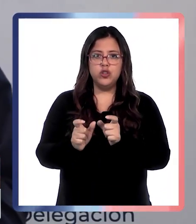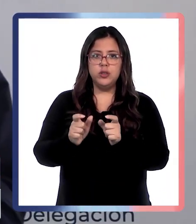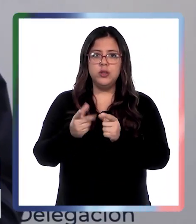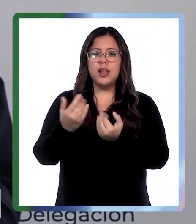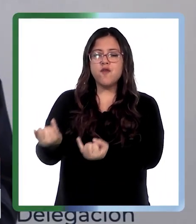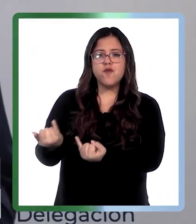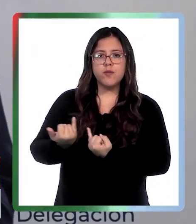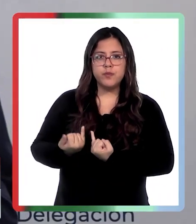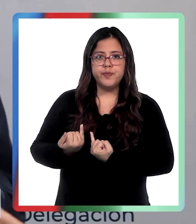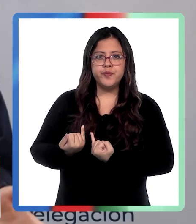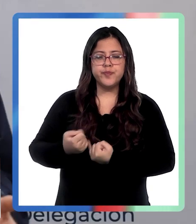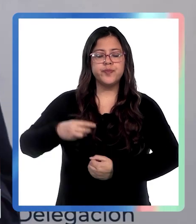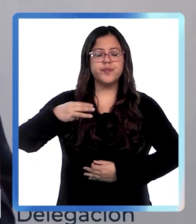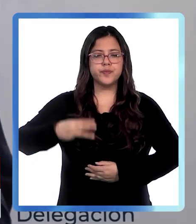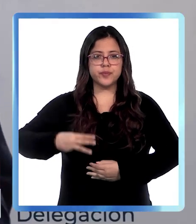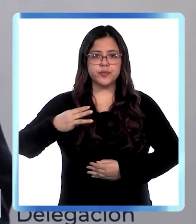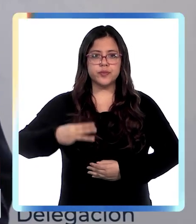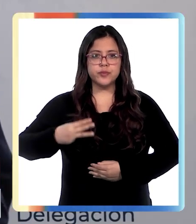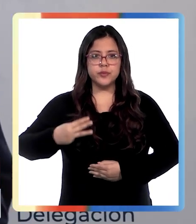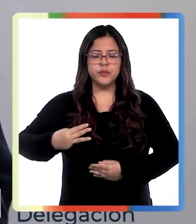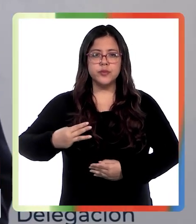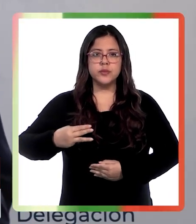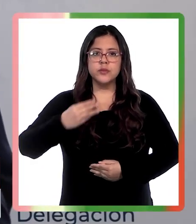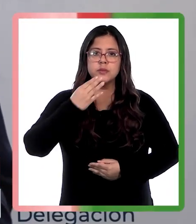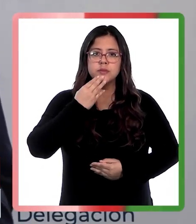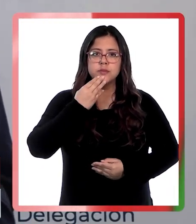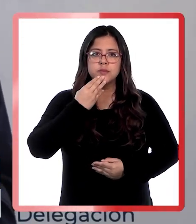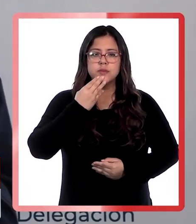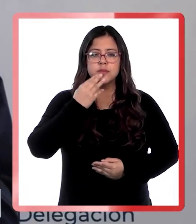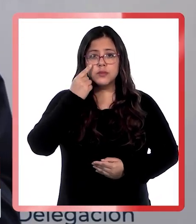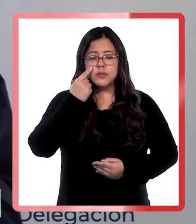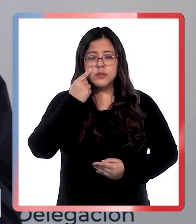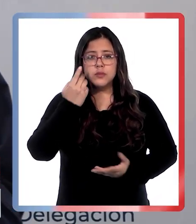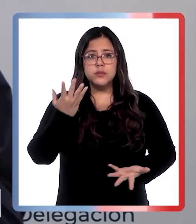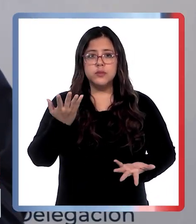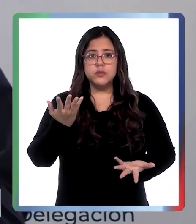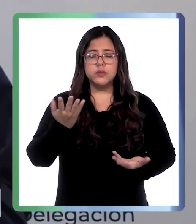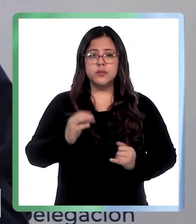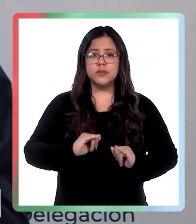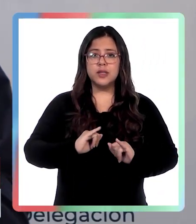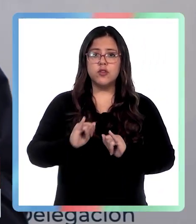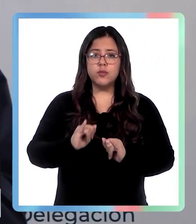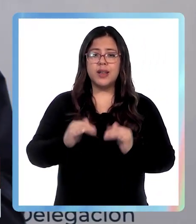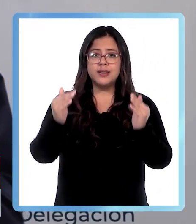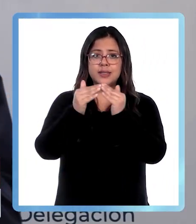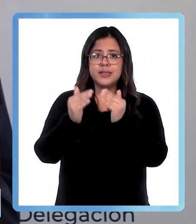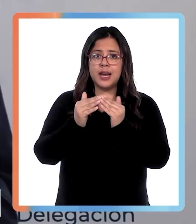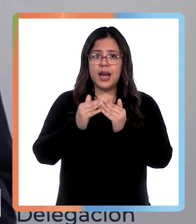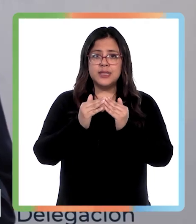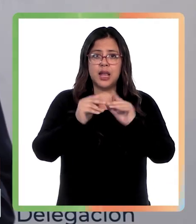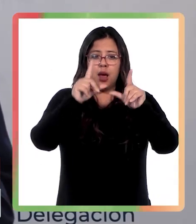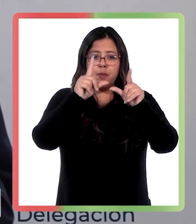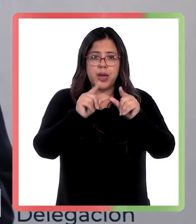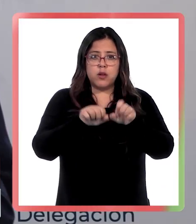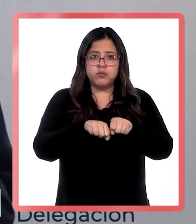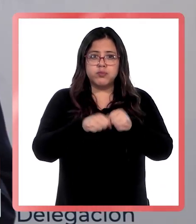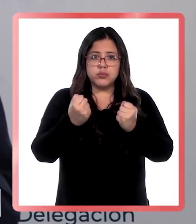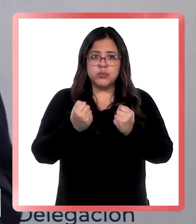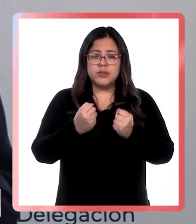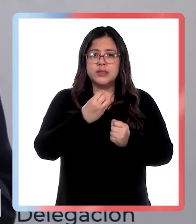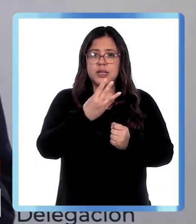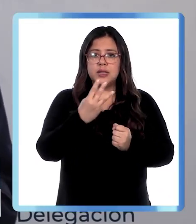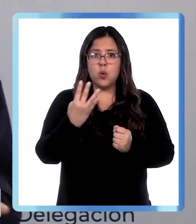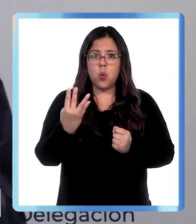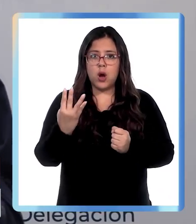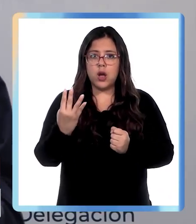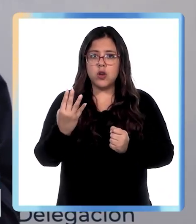1685 personas según los reportes municipales eh También es importante señalar que viviendas con daño menor